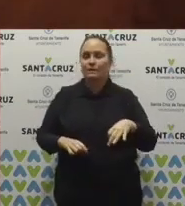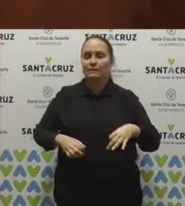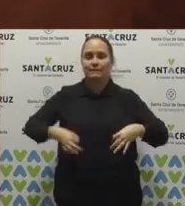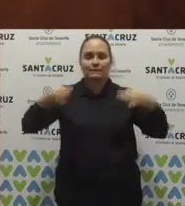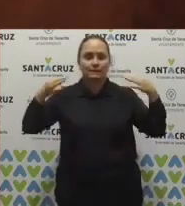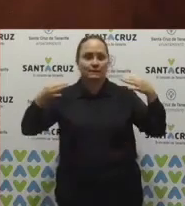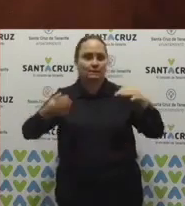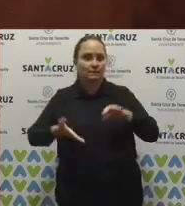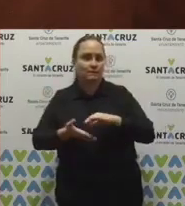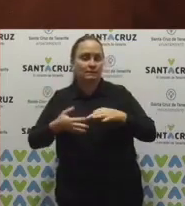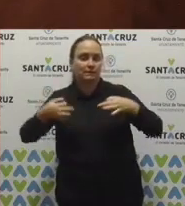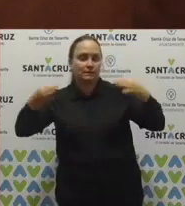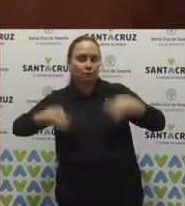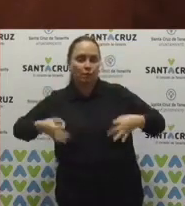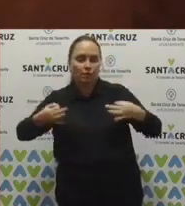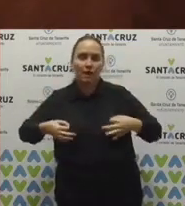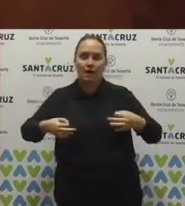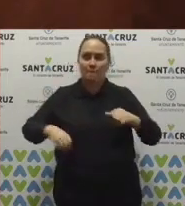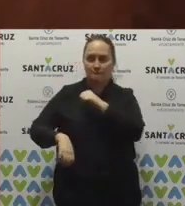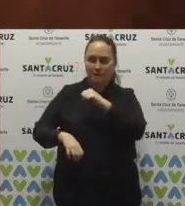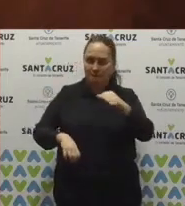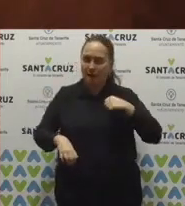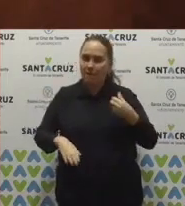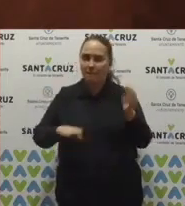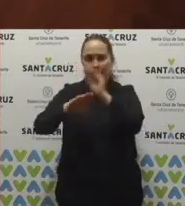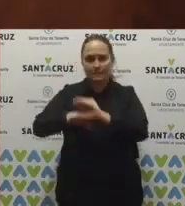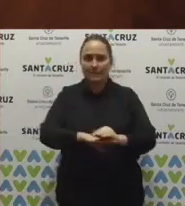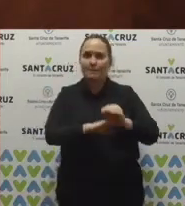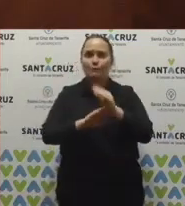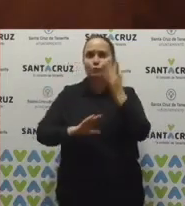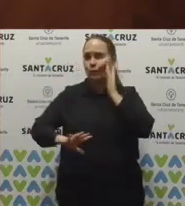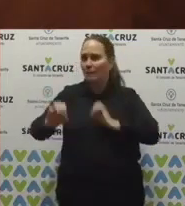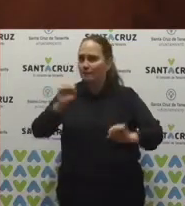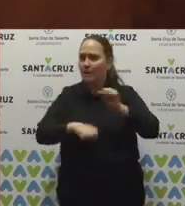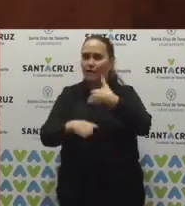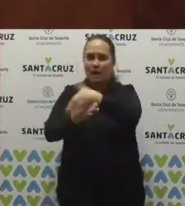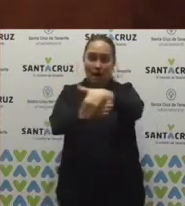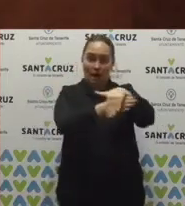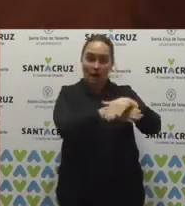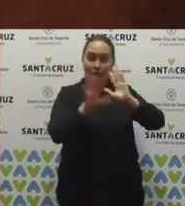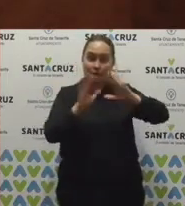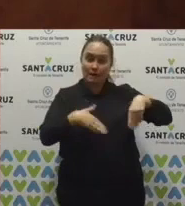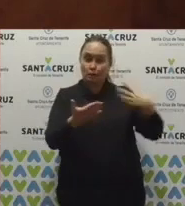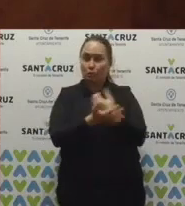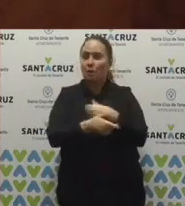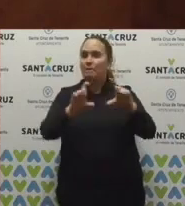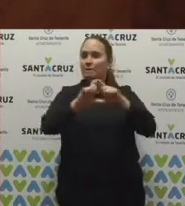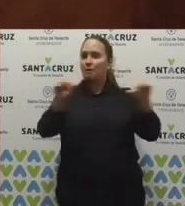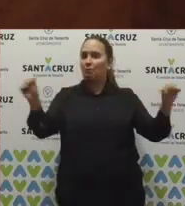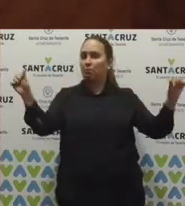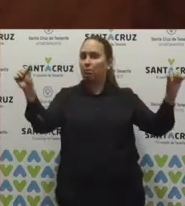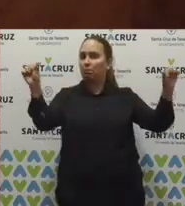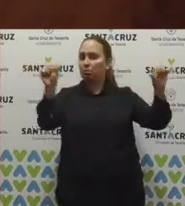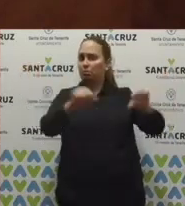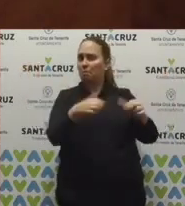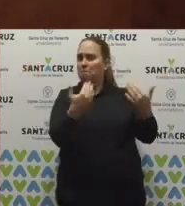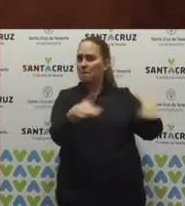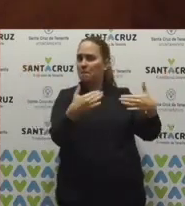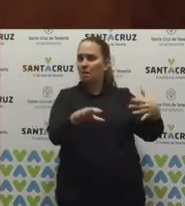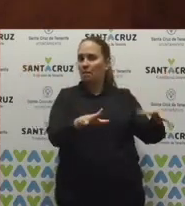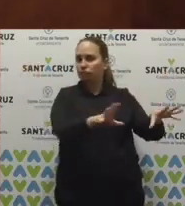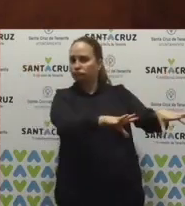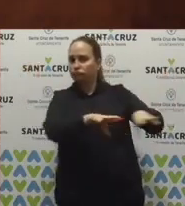mantenimiento de las calles y al final acabaría todo el mundo esperando a que su empresa funcionara mal para entrar a trabajar en el